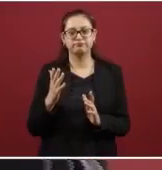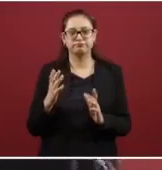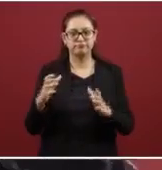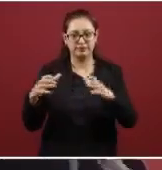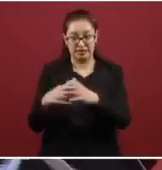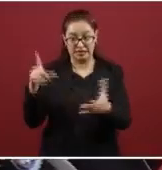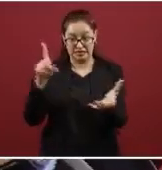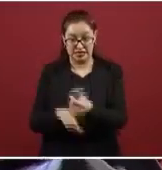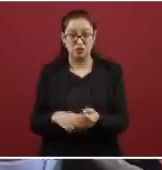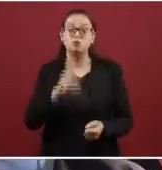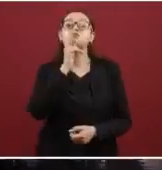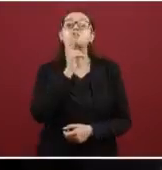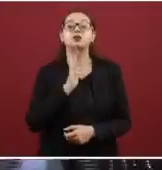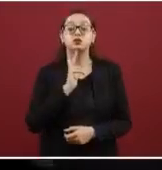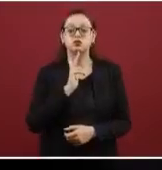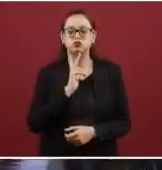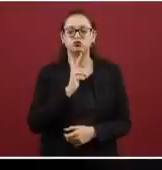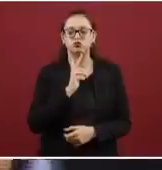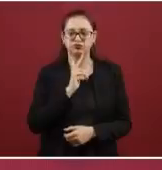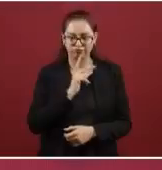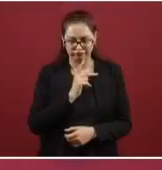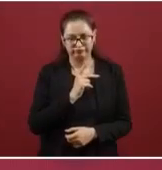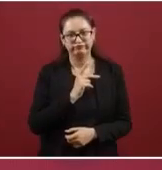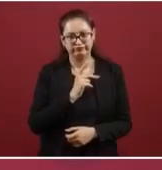del sindicato petrolero tienen que ser